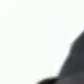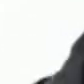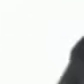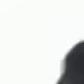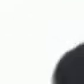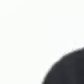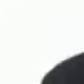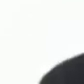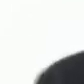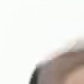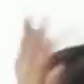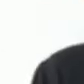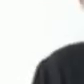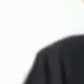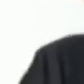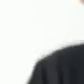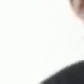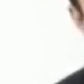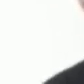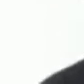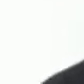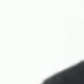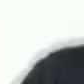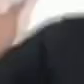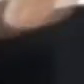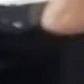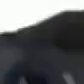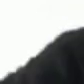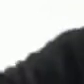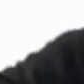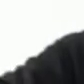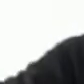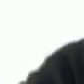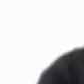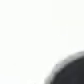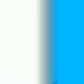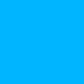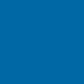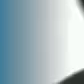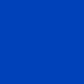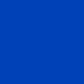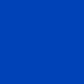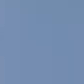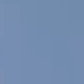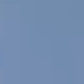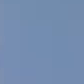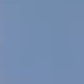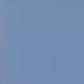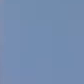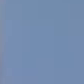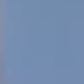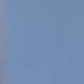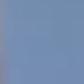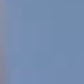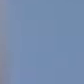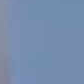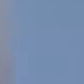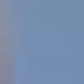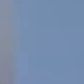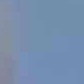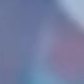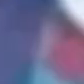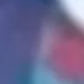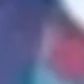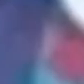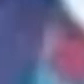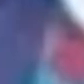con Discapacidad, como representante del sector gobierno de parte del Ministerio de Trabajo y Previsión Social. Ante el aumento de los casos de